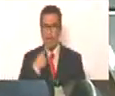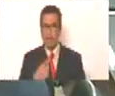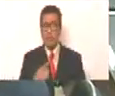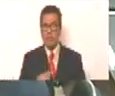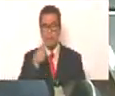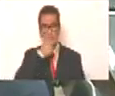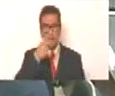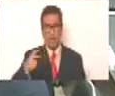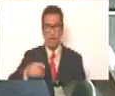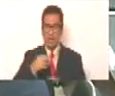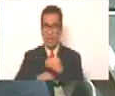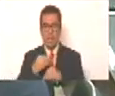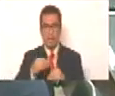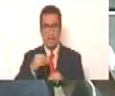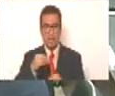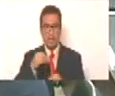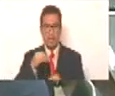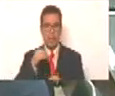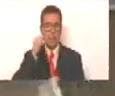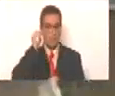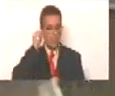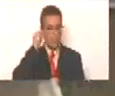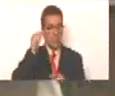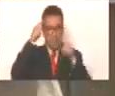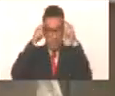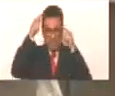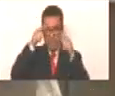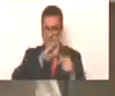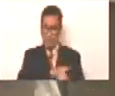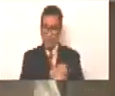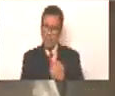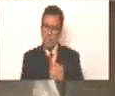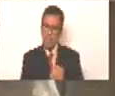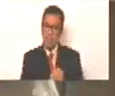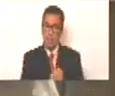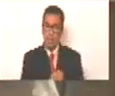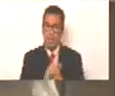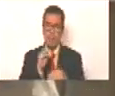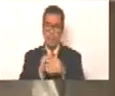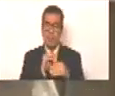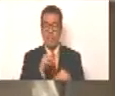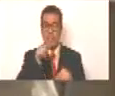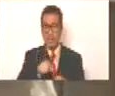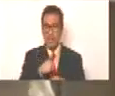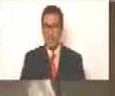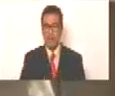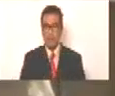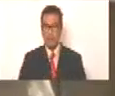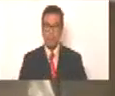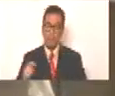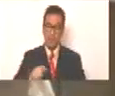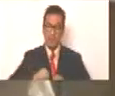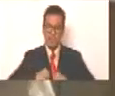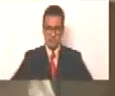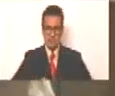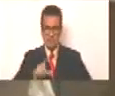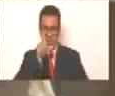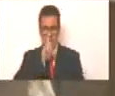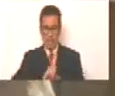mujer, porque Chávez me enamoró, me convocó, y aquí estamos más firmes, más leales que nunca,